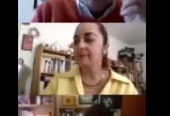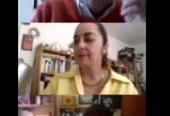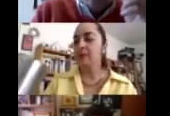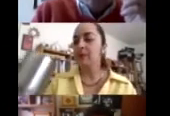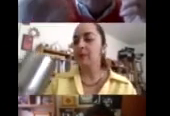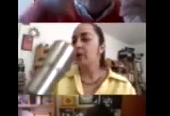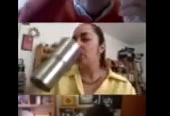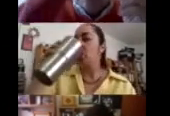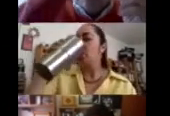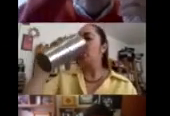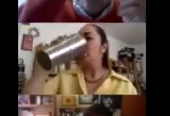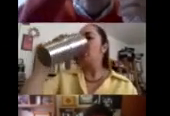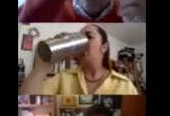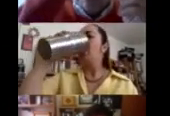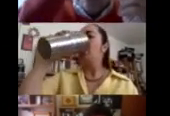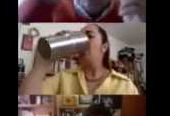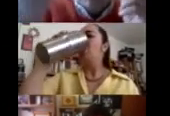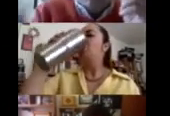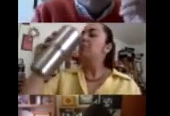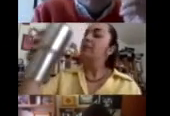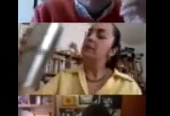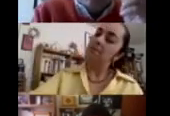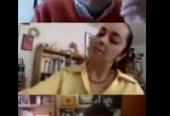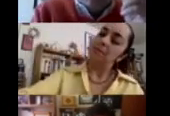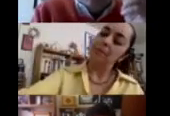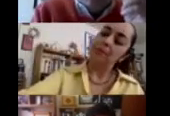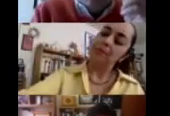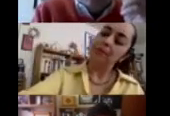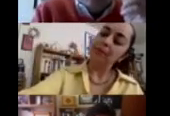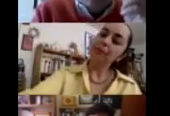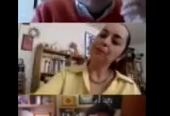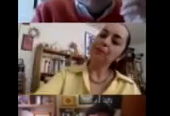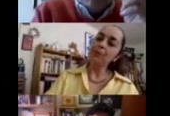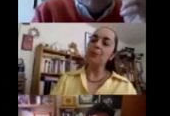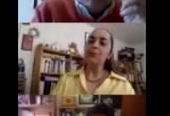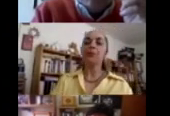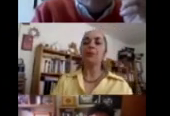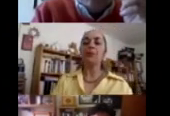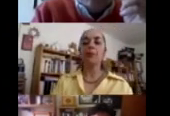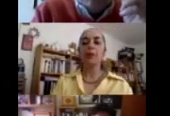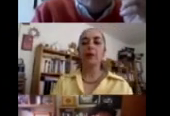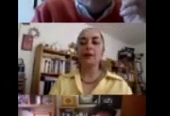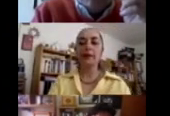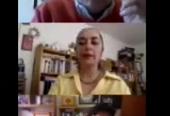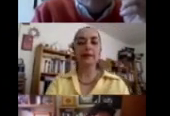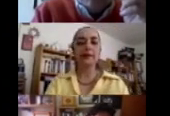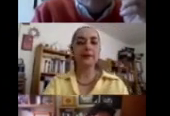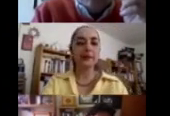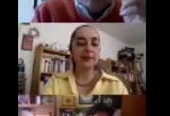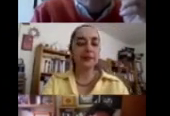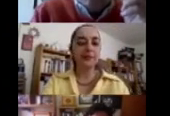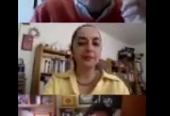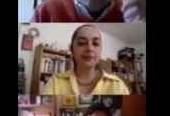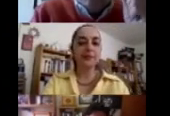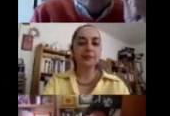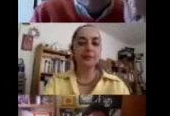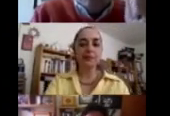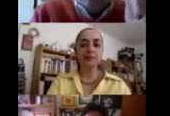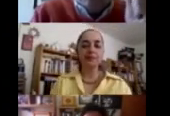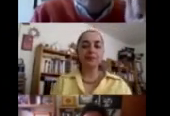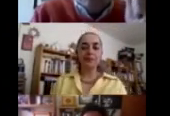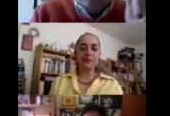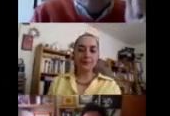una recopilación de las leyendas, juntó más de 60 leyendas locales y regionales sobre